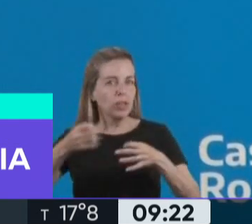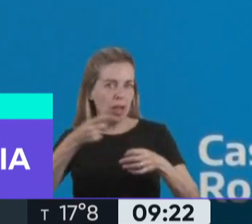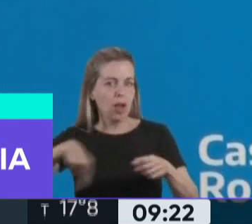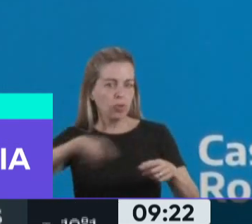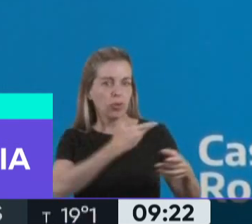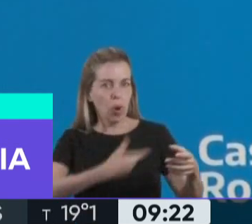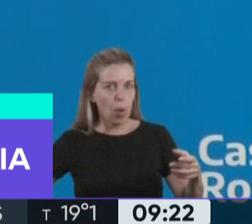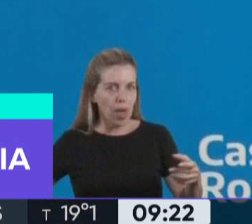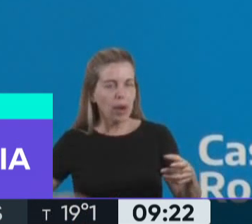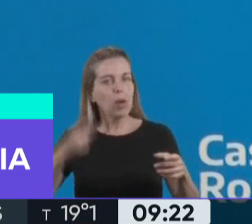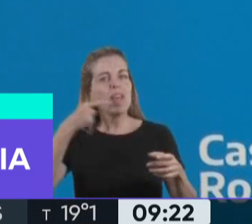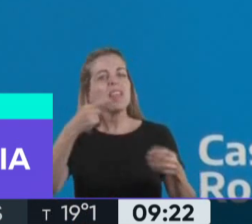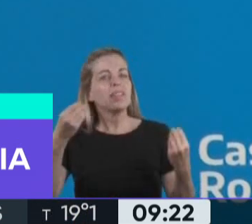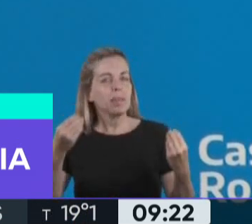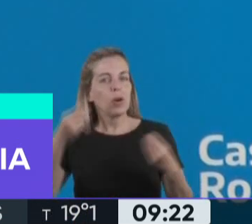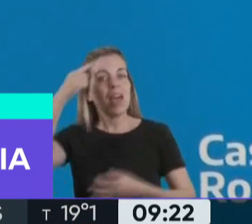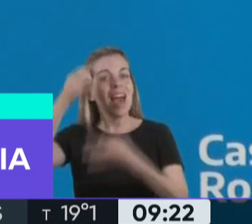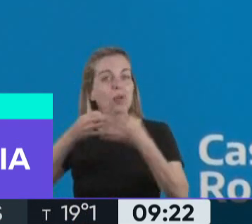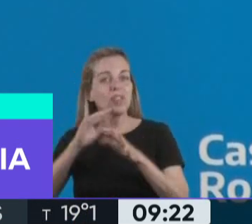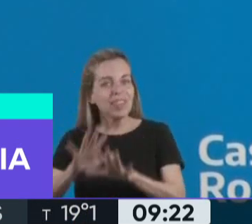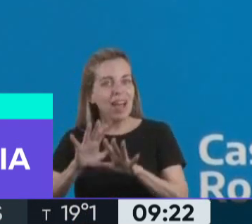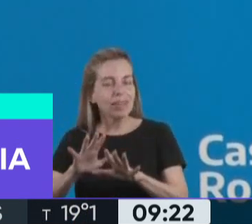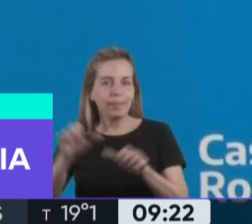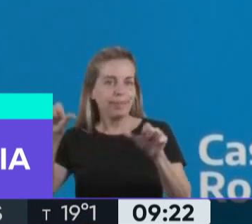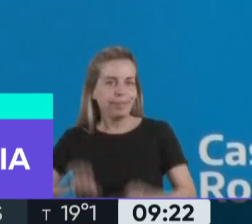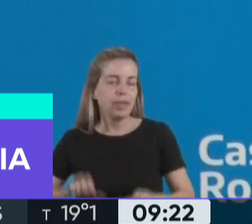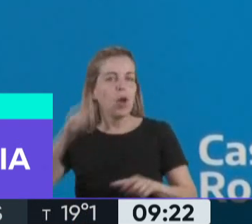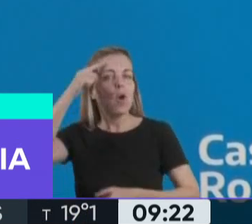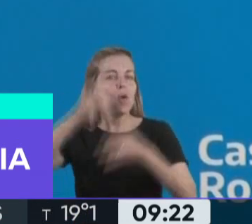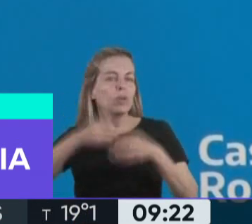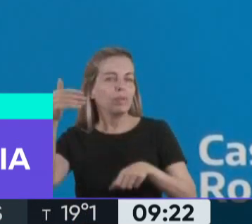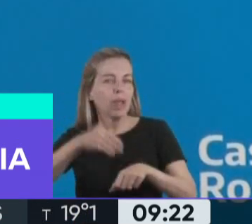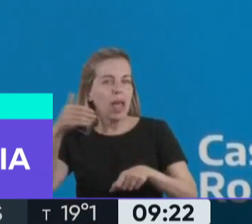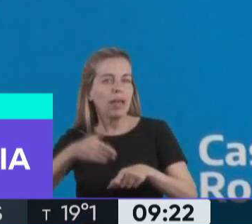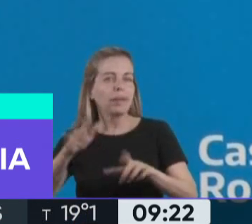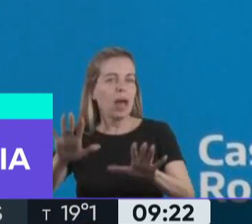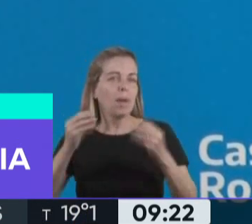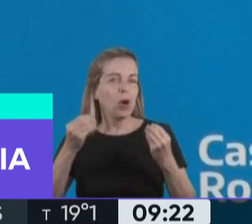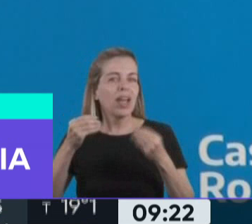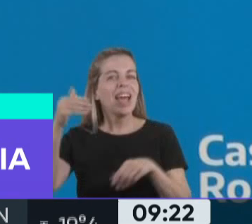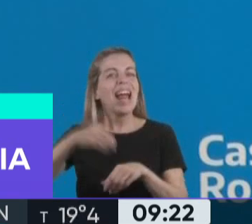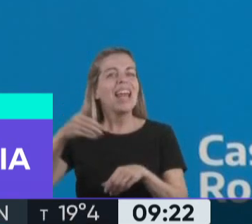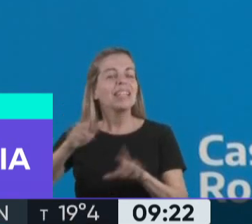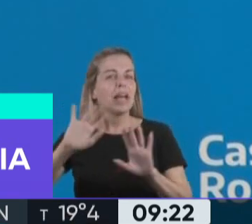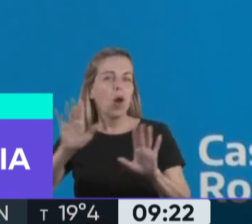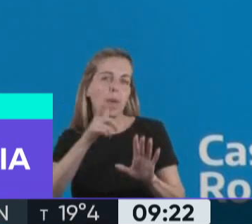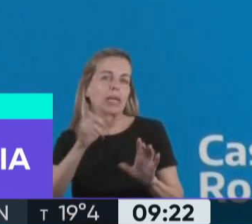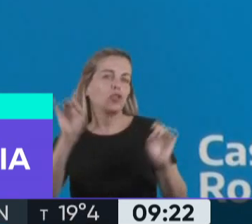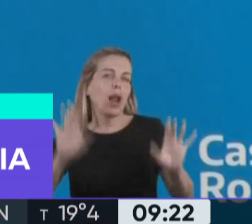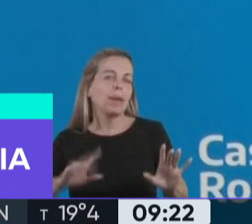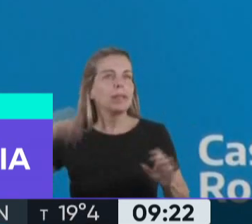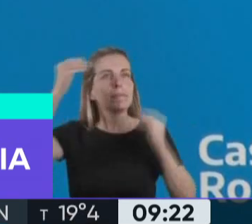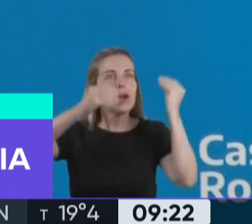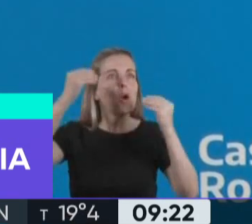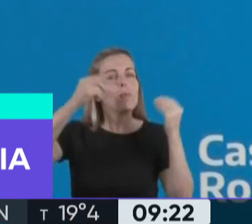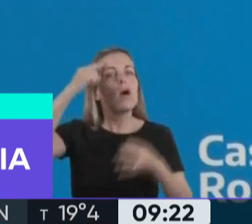que entendemos que la justicia como está no funciona, que es una justicia lenta. No es una justicia lenta porque pareciera que solamente preocupa la justicia